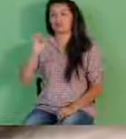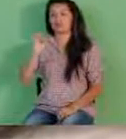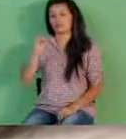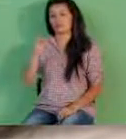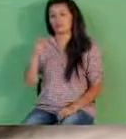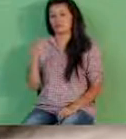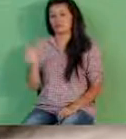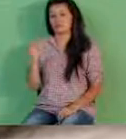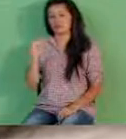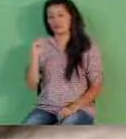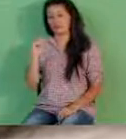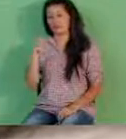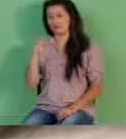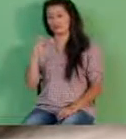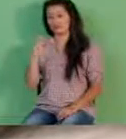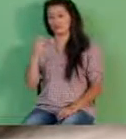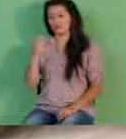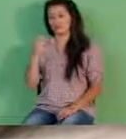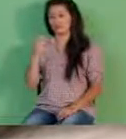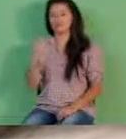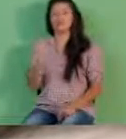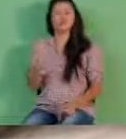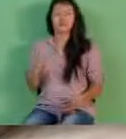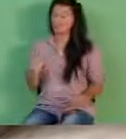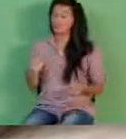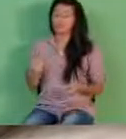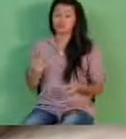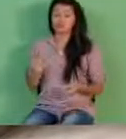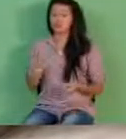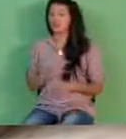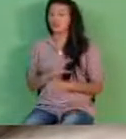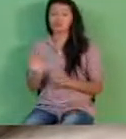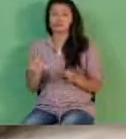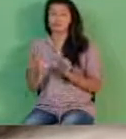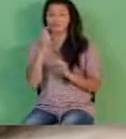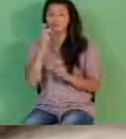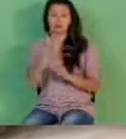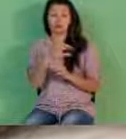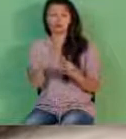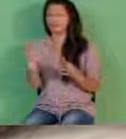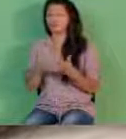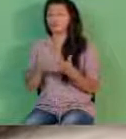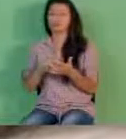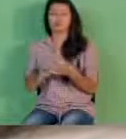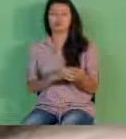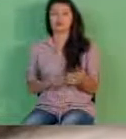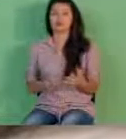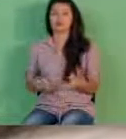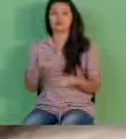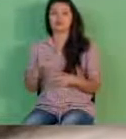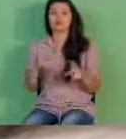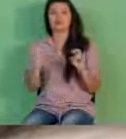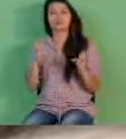Yo pienso que eso es traición de cada quien no y hay que respetar las creencias se respetan desde todos los puntos de vista Pero antes de cualquier cosa no tiene que como que